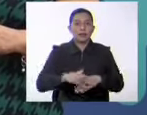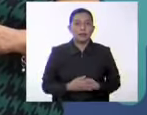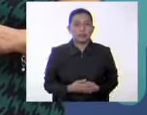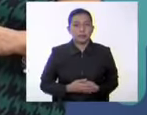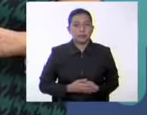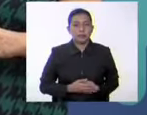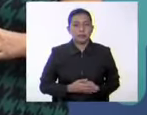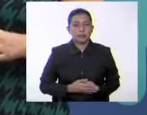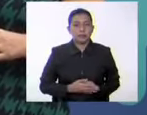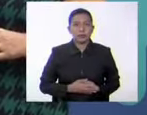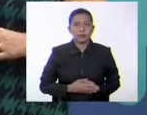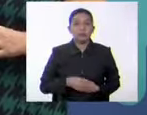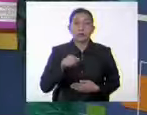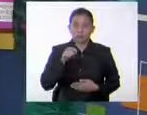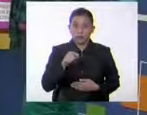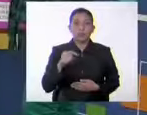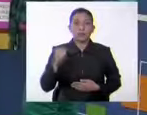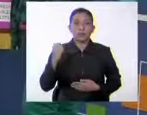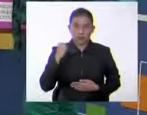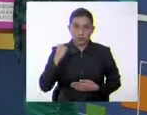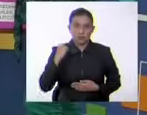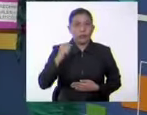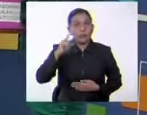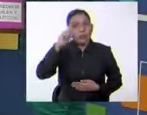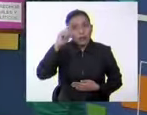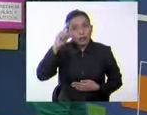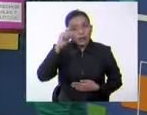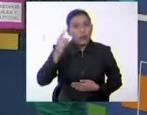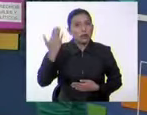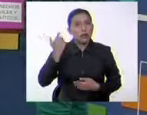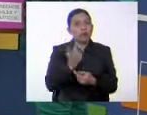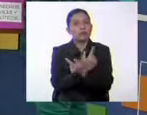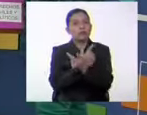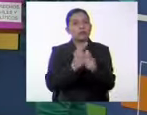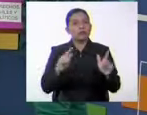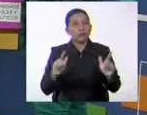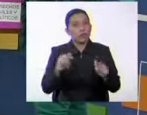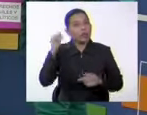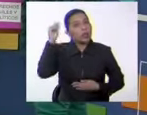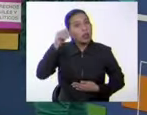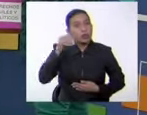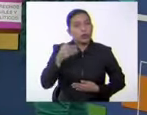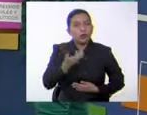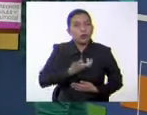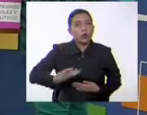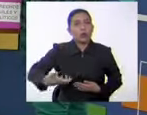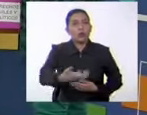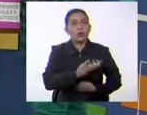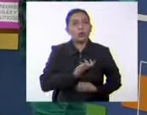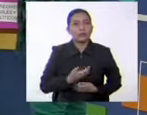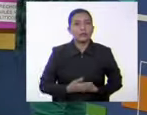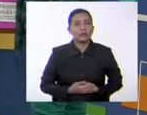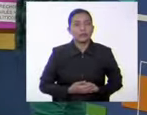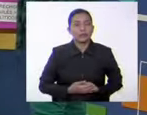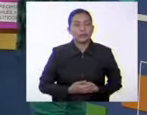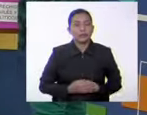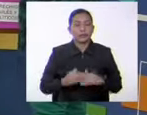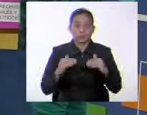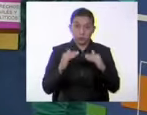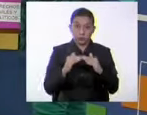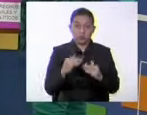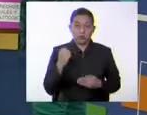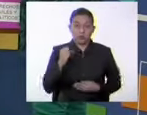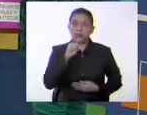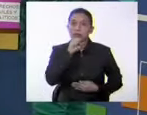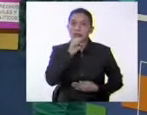eso hay que decirlo porque es parte de los ideales liberales, ¿verdad? La educación para todos. Y hay otra cosita también que hay que mencionar,